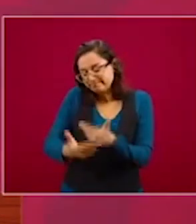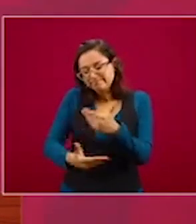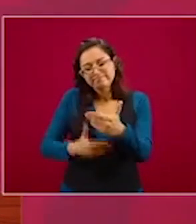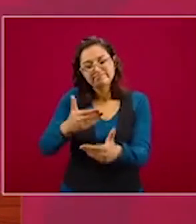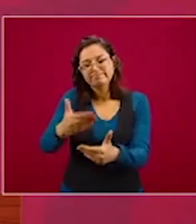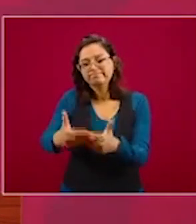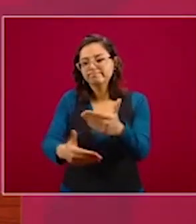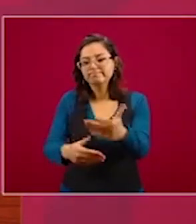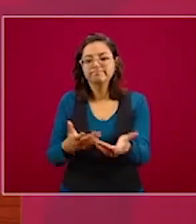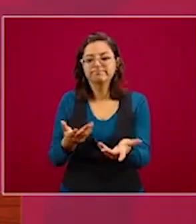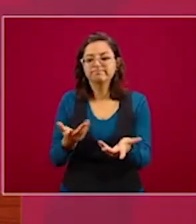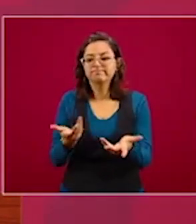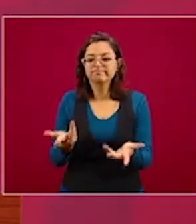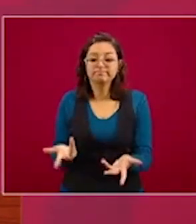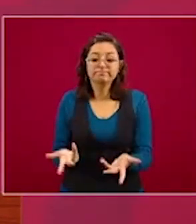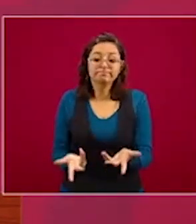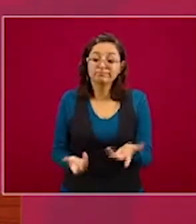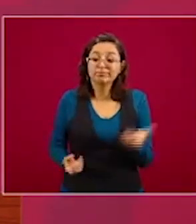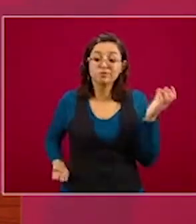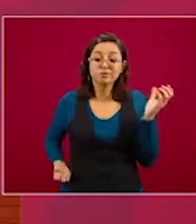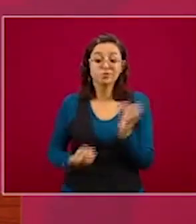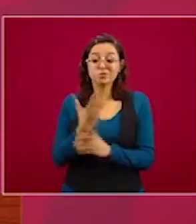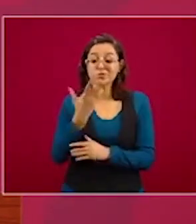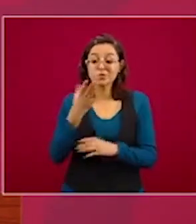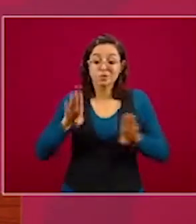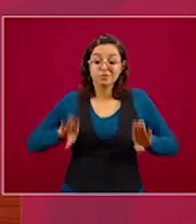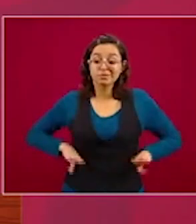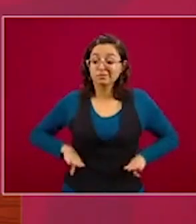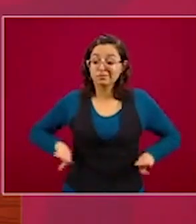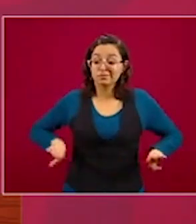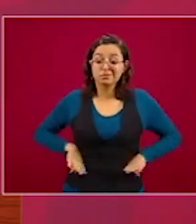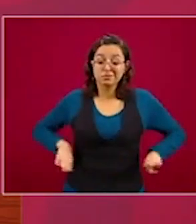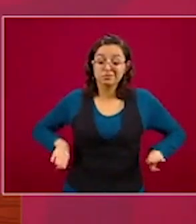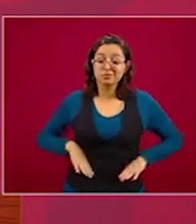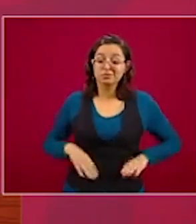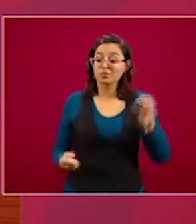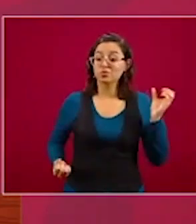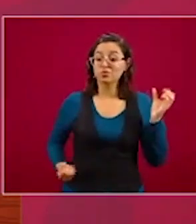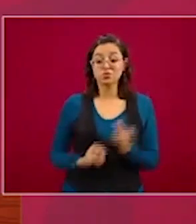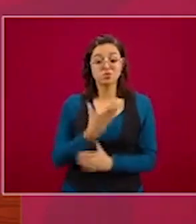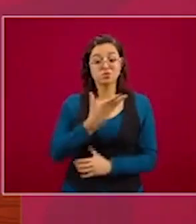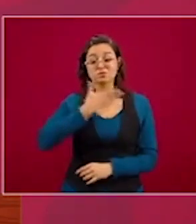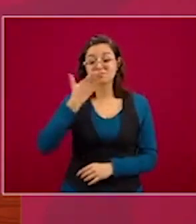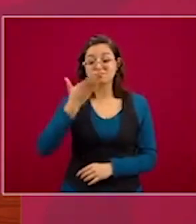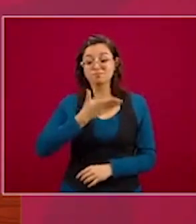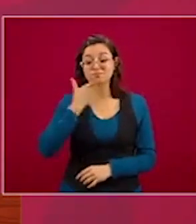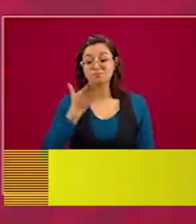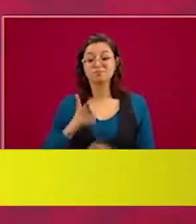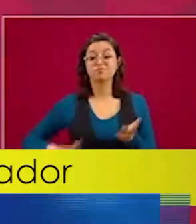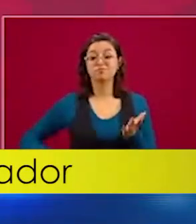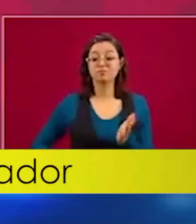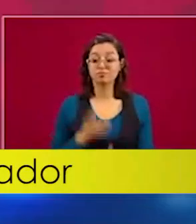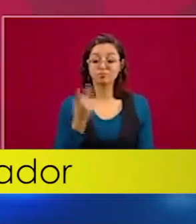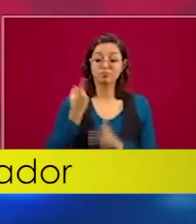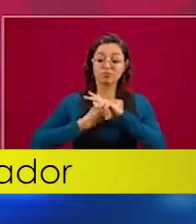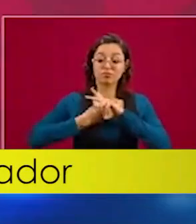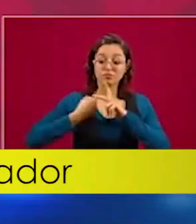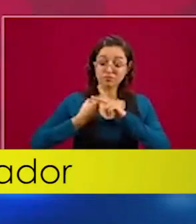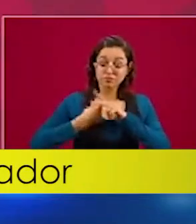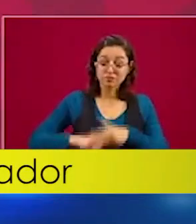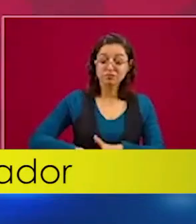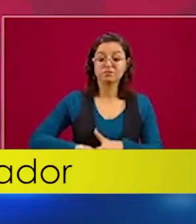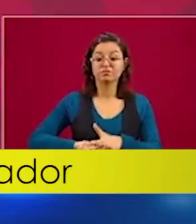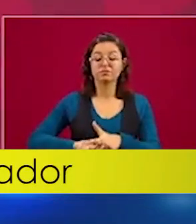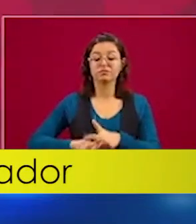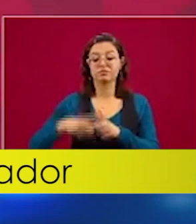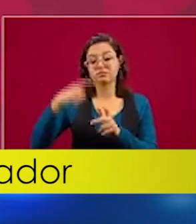nuevos hábitos también para empezar a recuperar